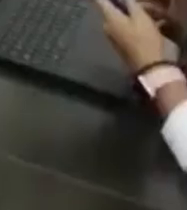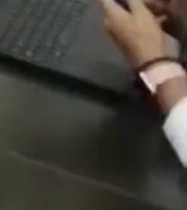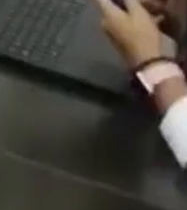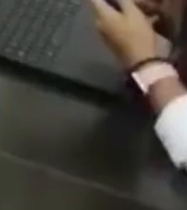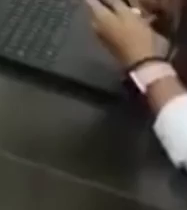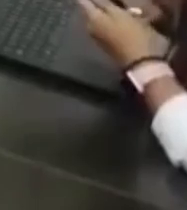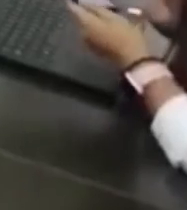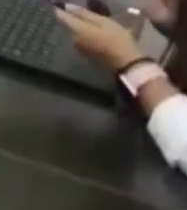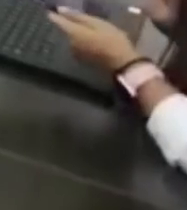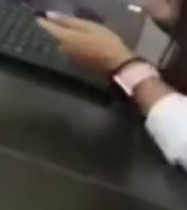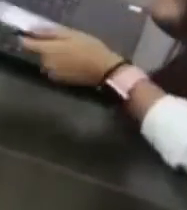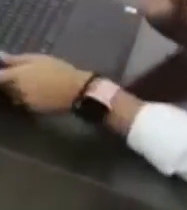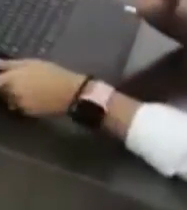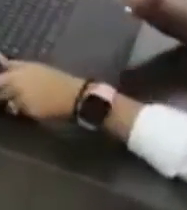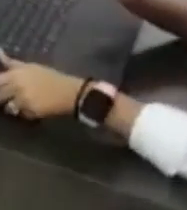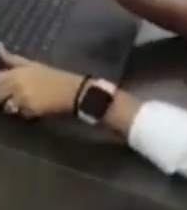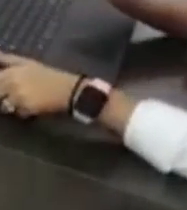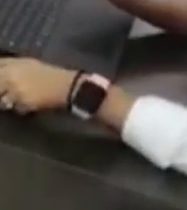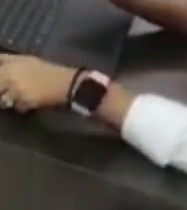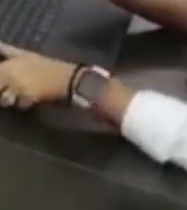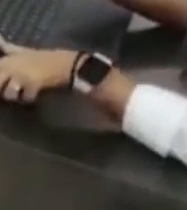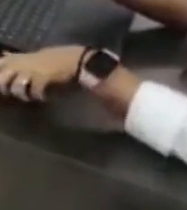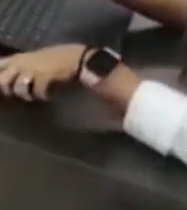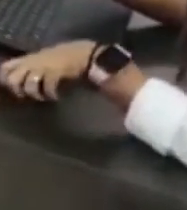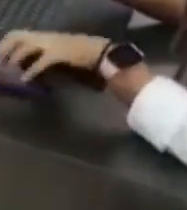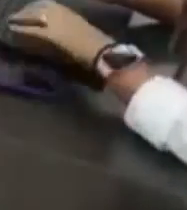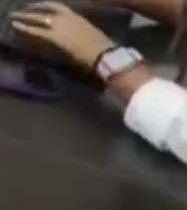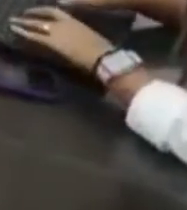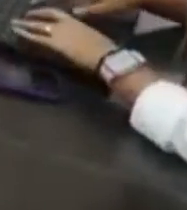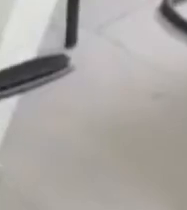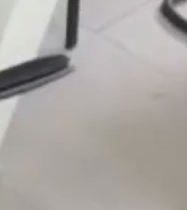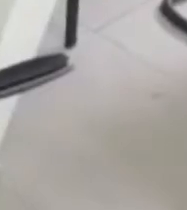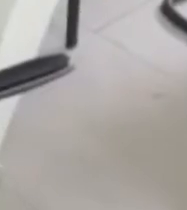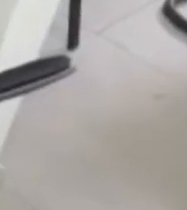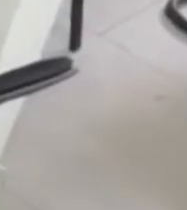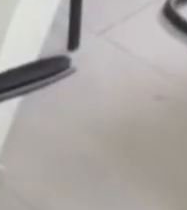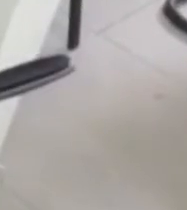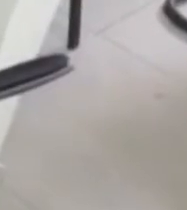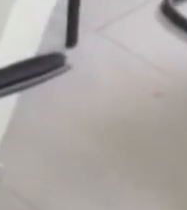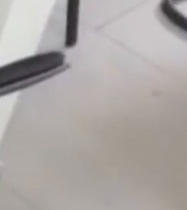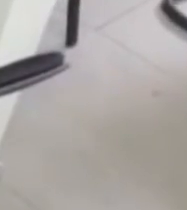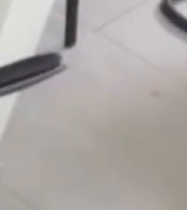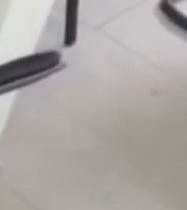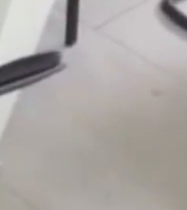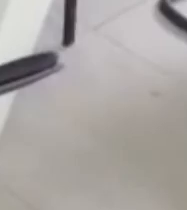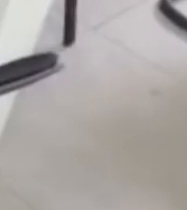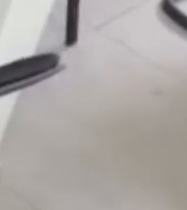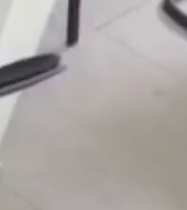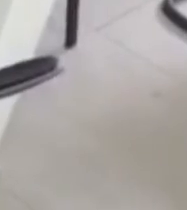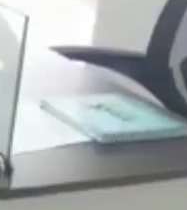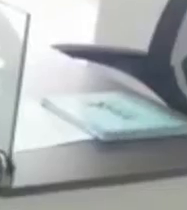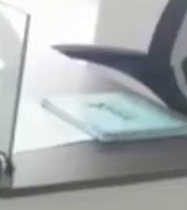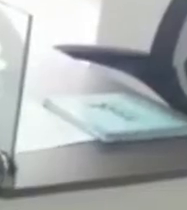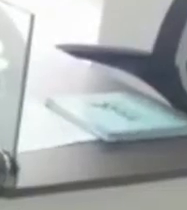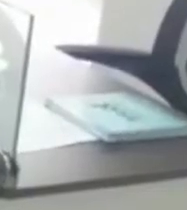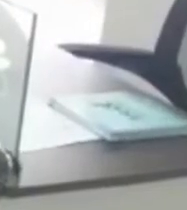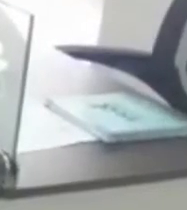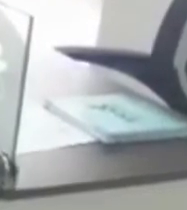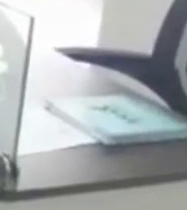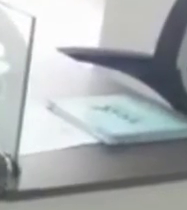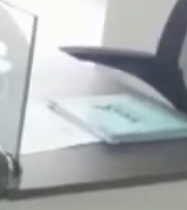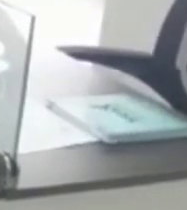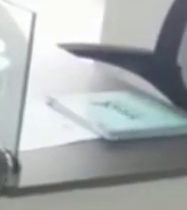social de la economía un mecanismo estratégico para desarrollar capacidades y competencias de los emprendimientos y de las empresas